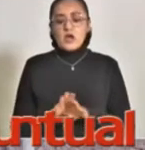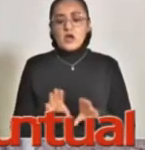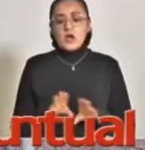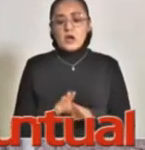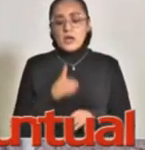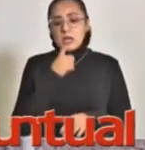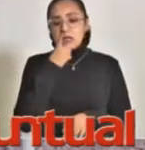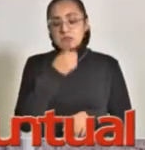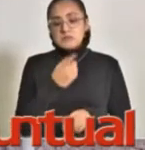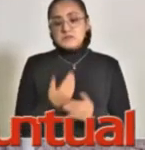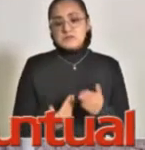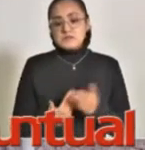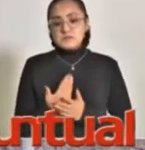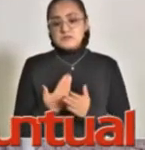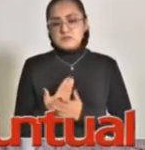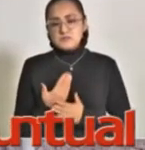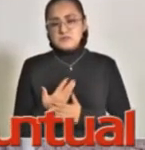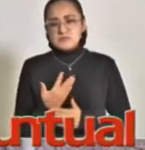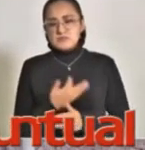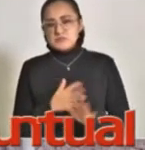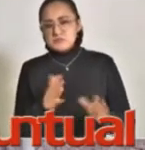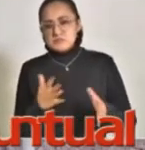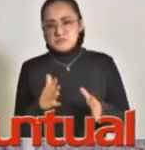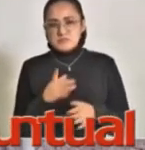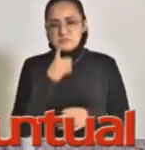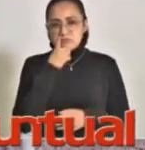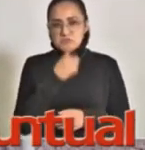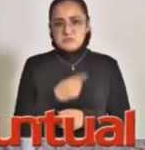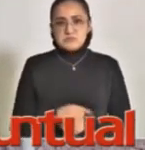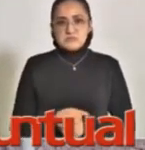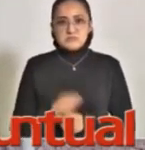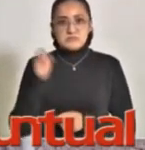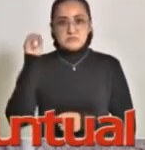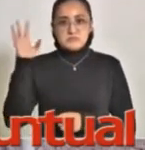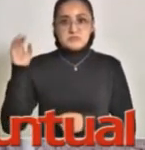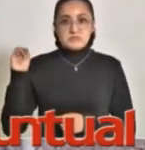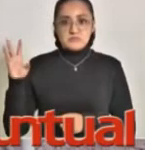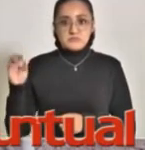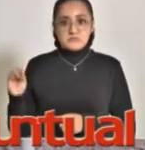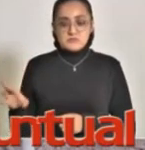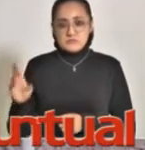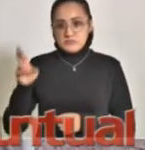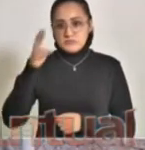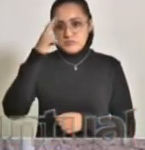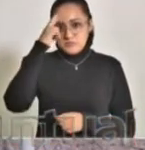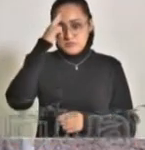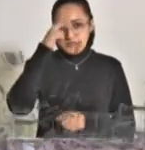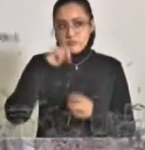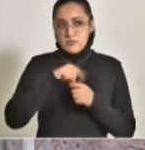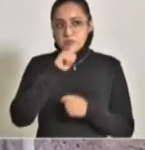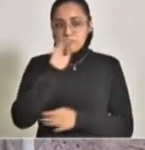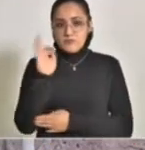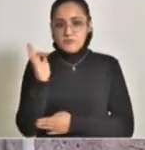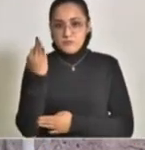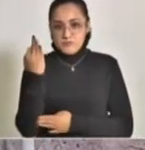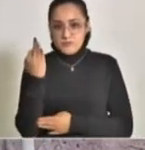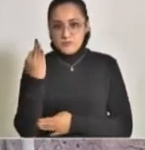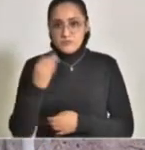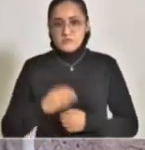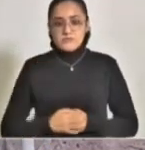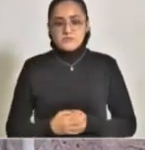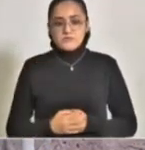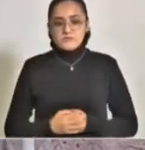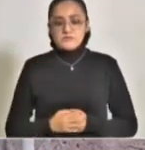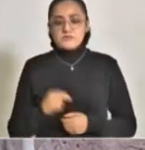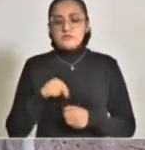advertir por la mañana, en la tarde-noche, el semáforo epidemiológico de la Federación,